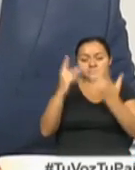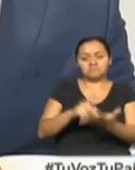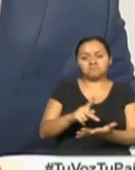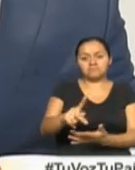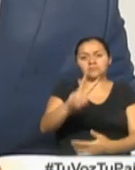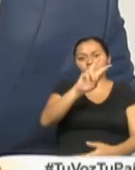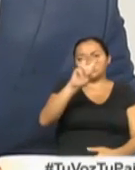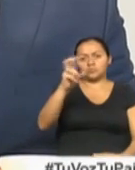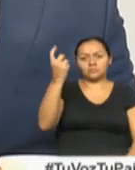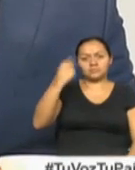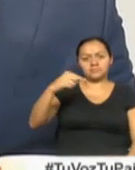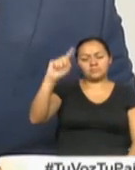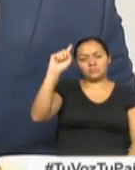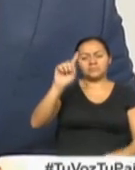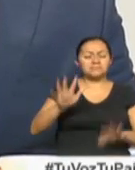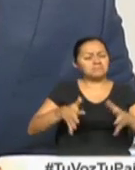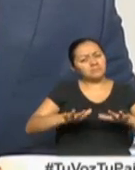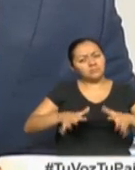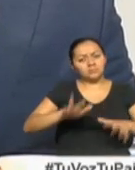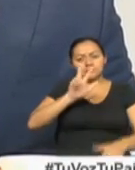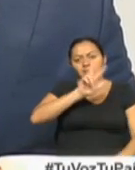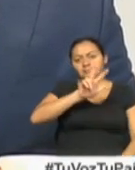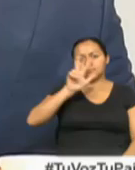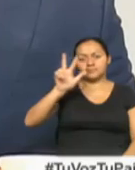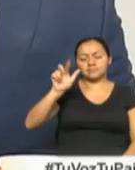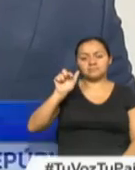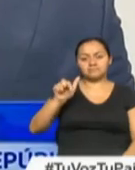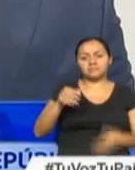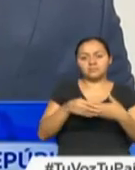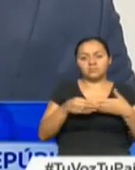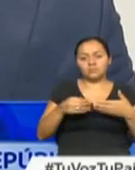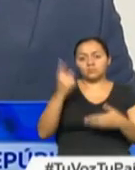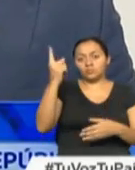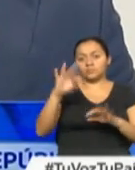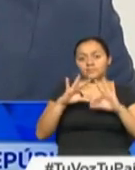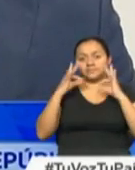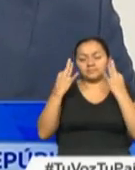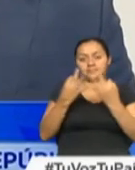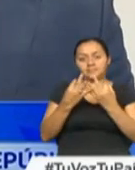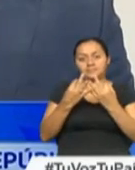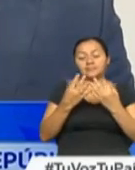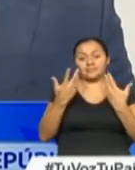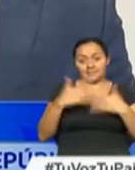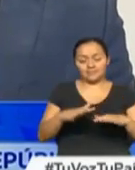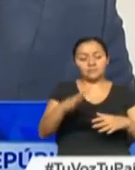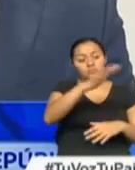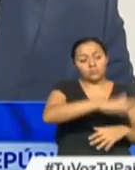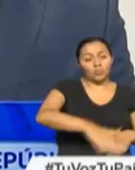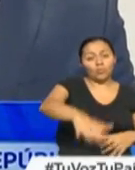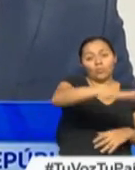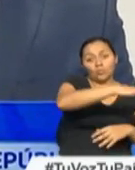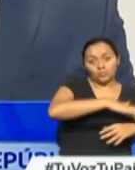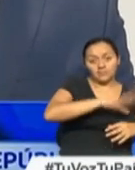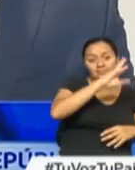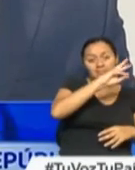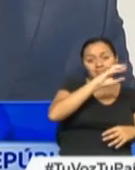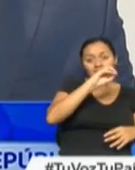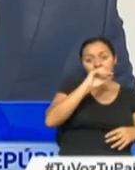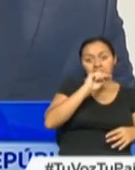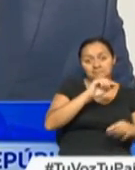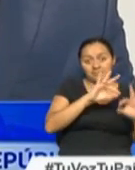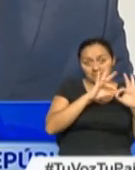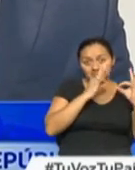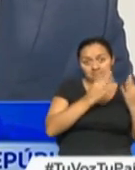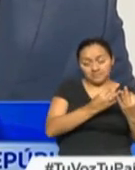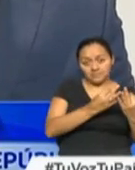millones menos, aproximadamente 33 mil dólares menos por familia. Y 600 mil familias de clase media baja, pagarían